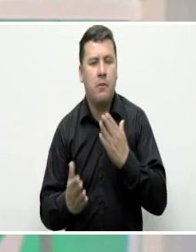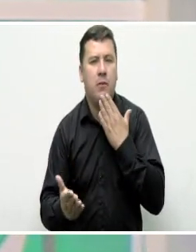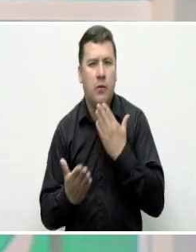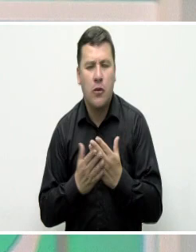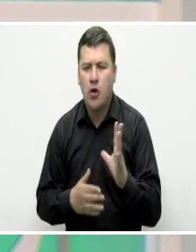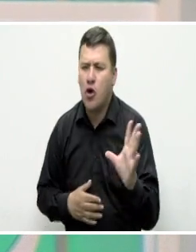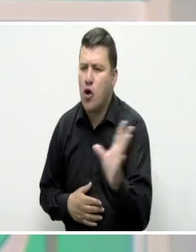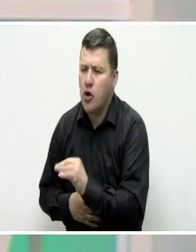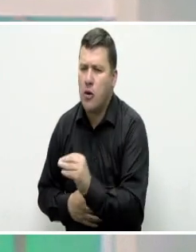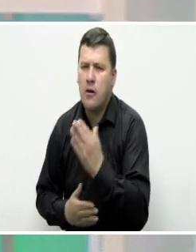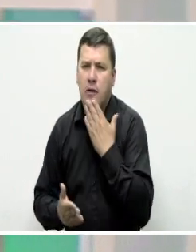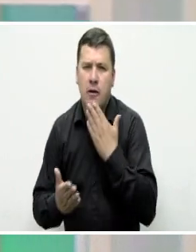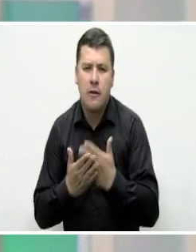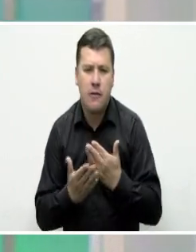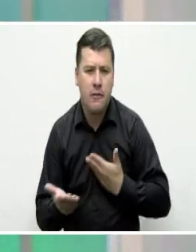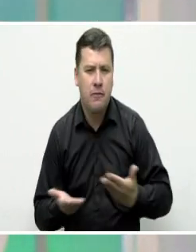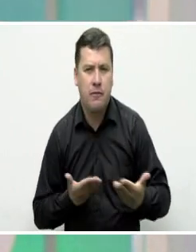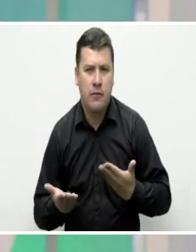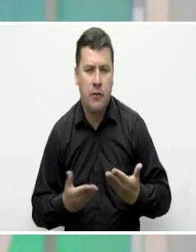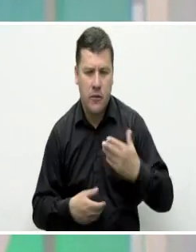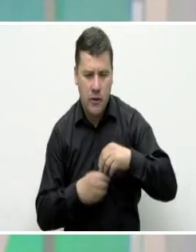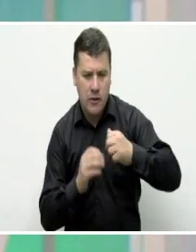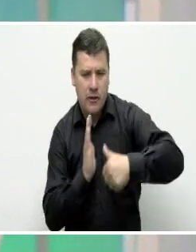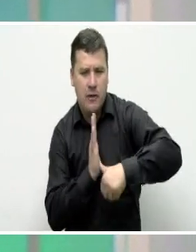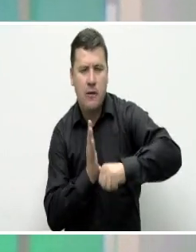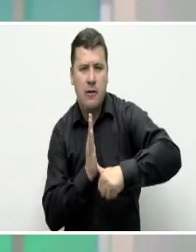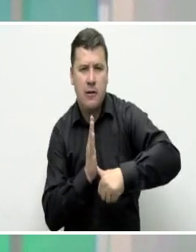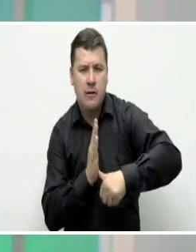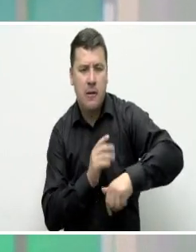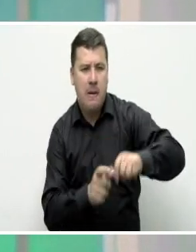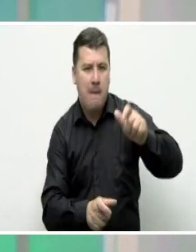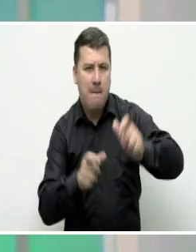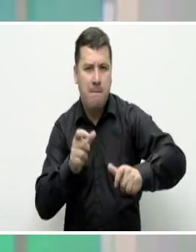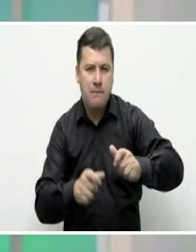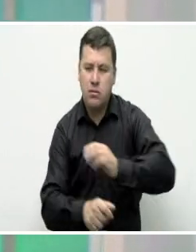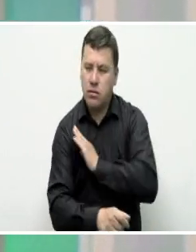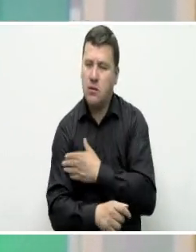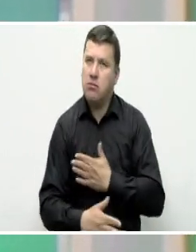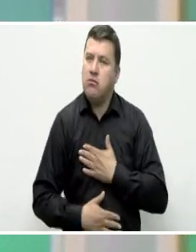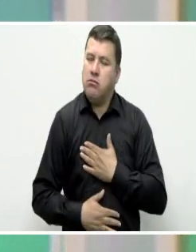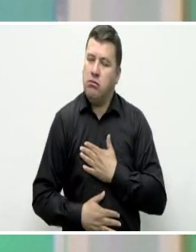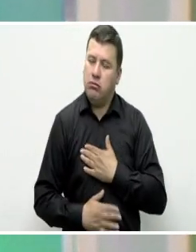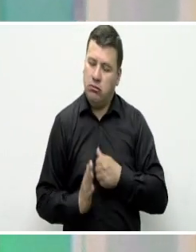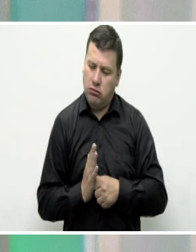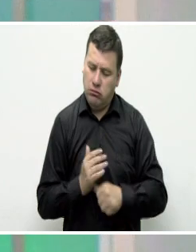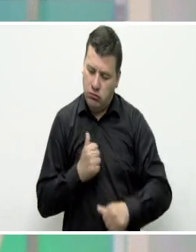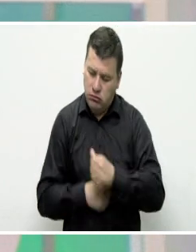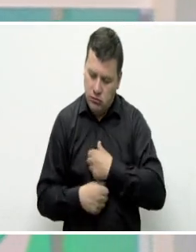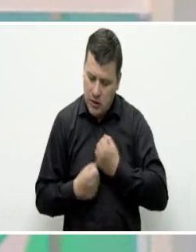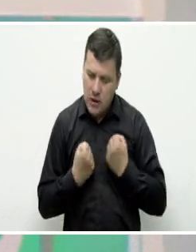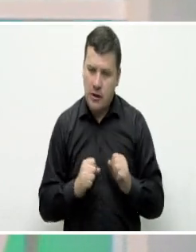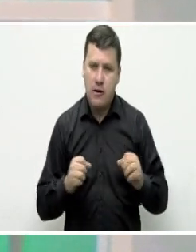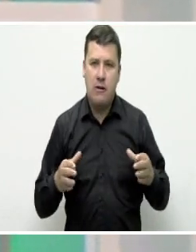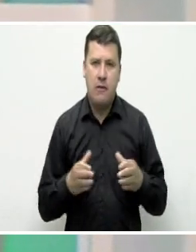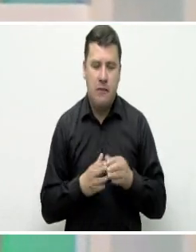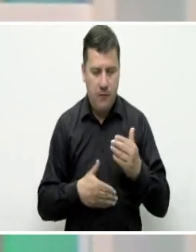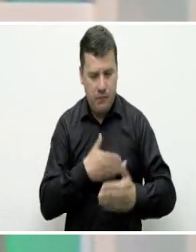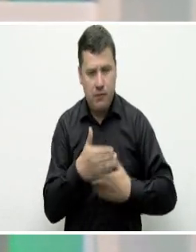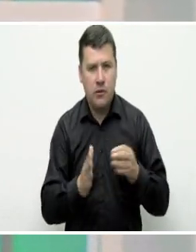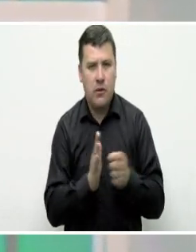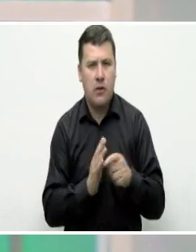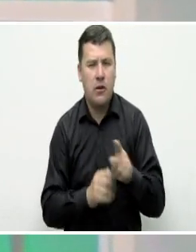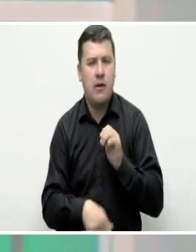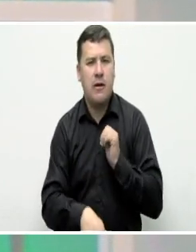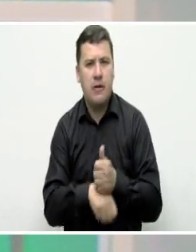a todos y cada uno de los servidores de la registraduría, personas empoderadas que con sacrificio y esfuerzo adelantan todas